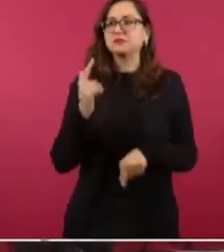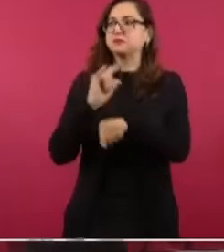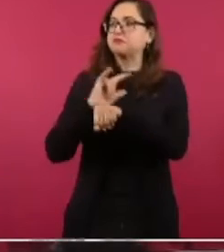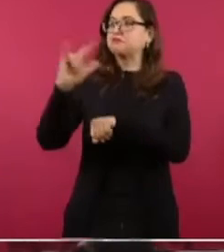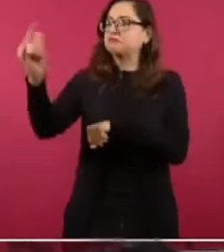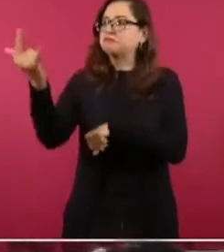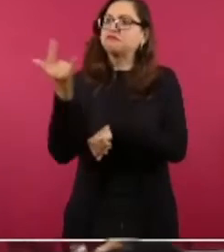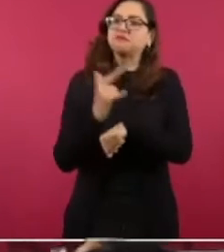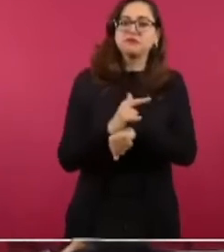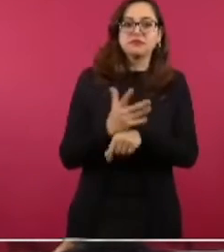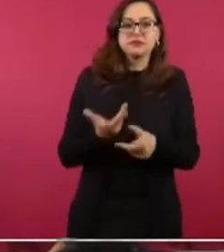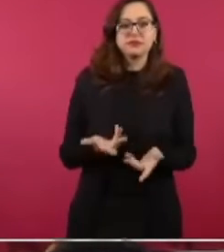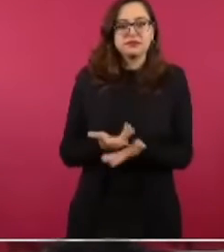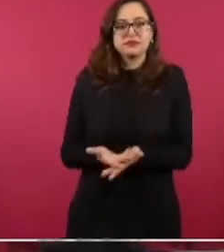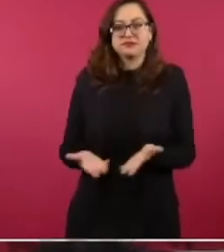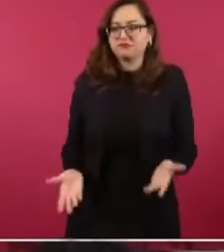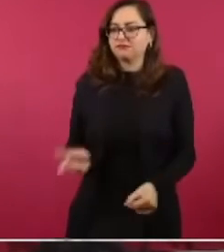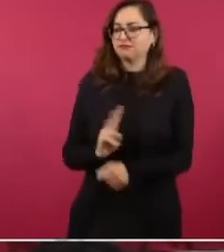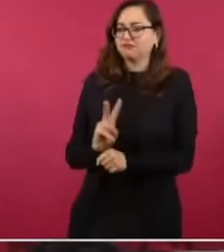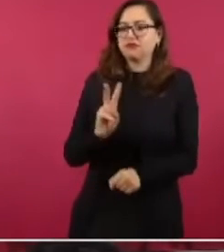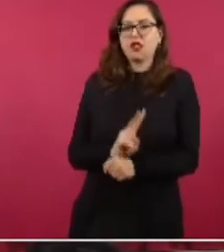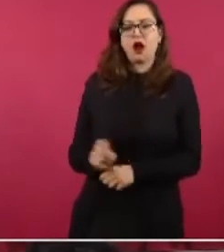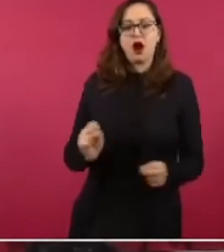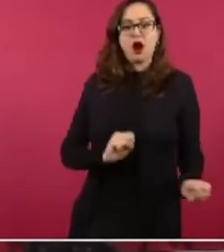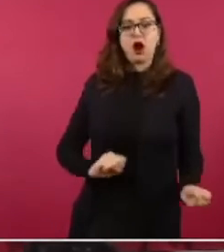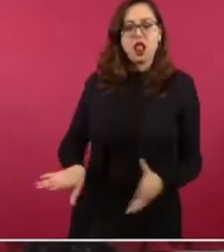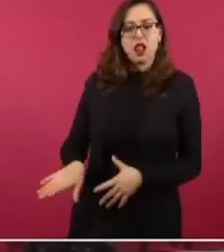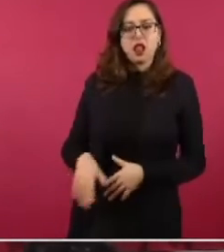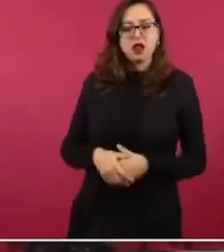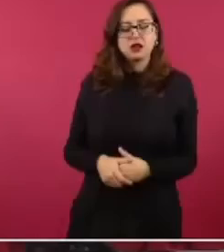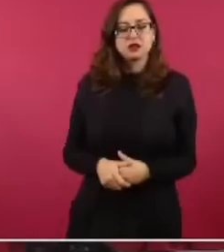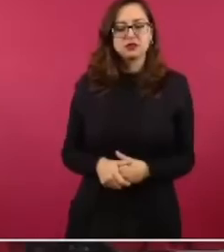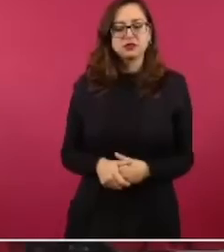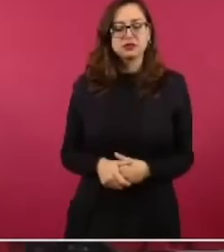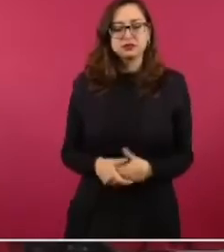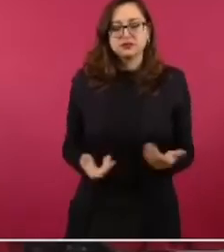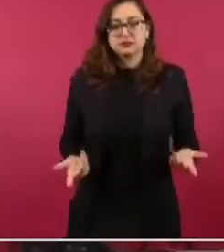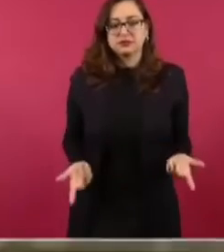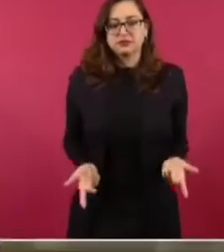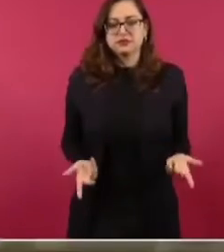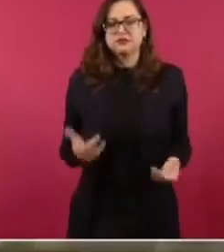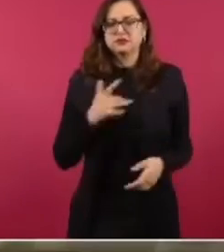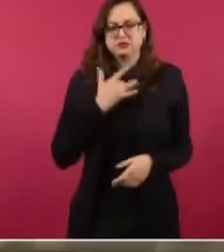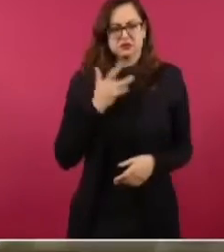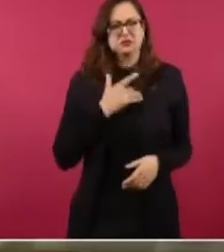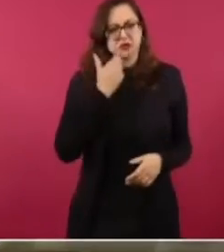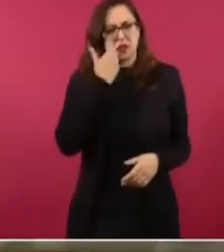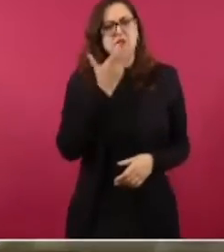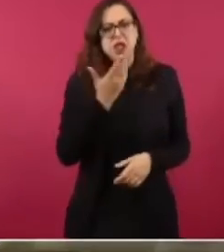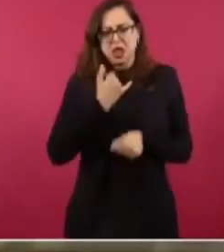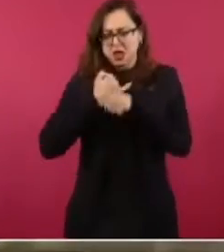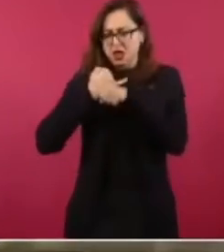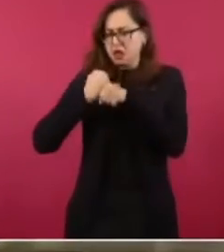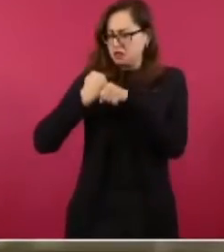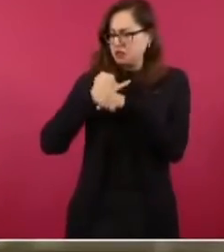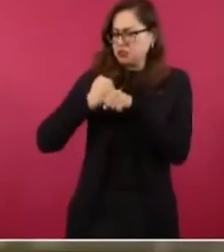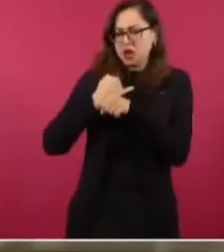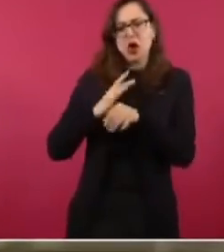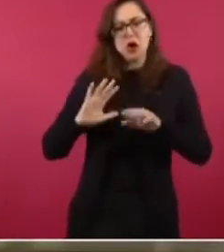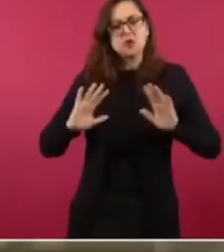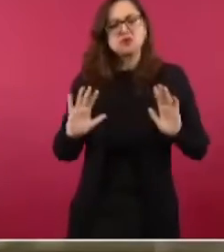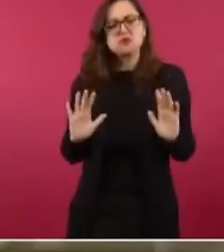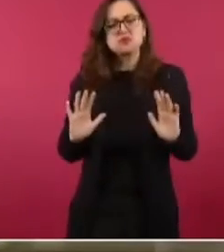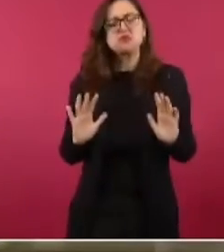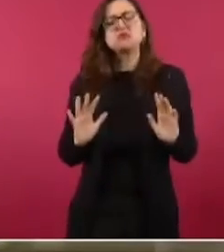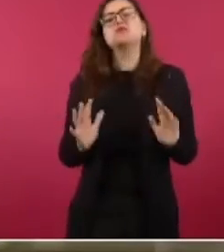¿no? Aquí los venezolanos, pues bueno, ellos no están negados a que los investiguen. Algunos son profesionistas.